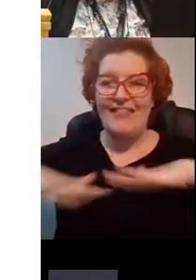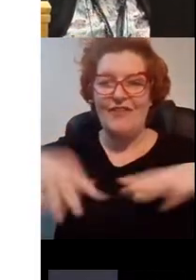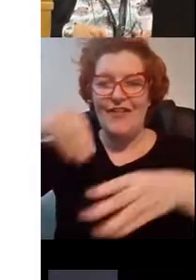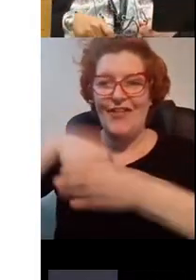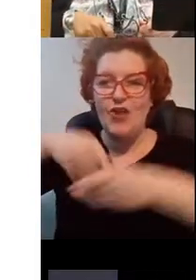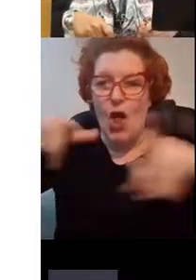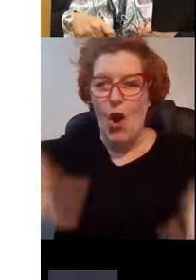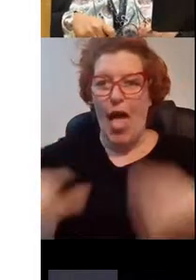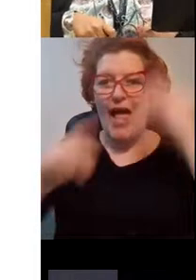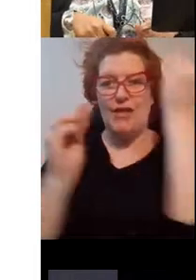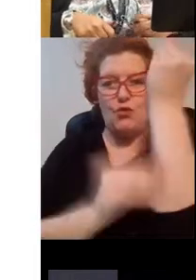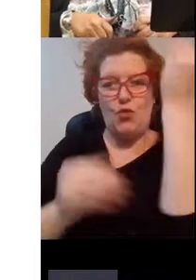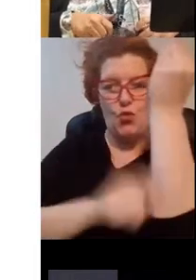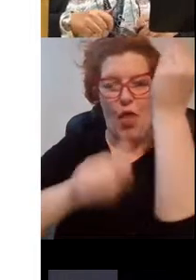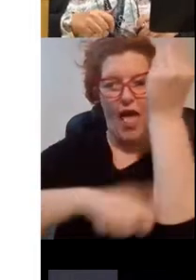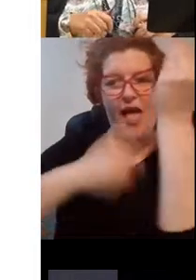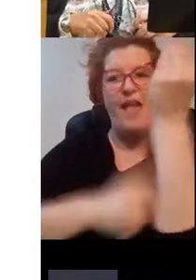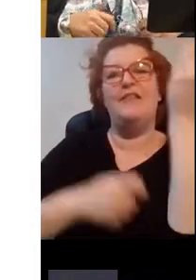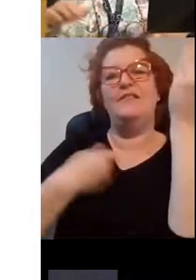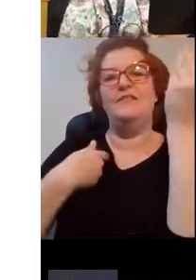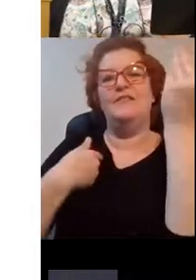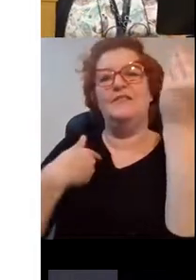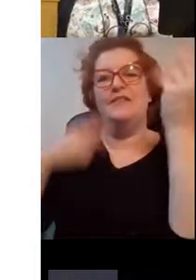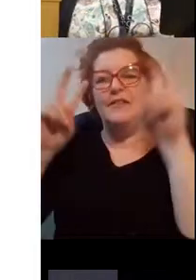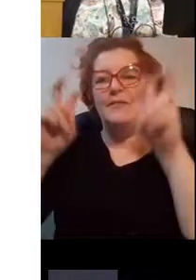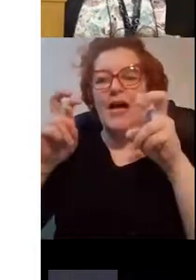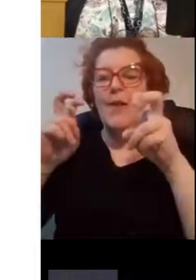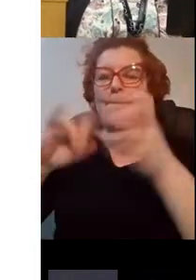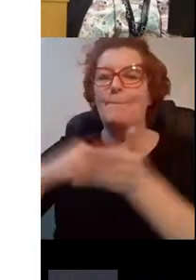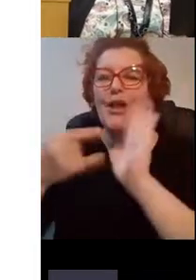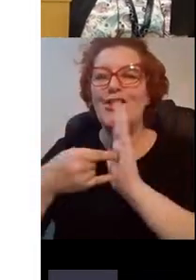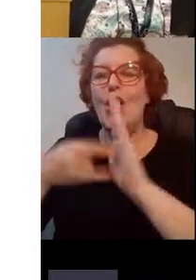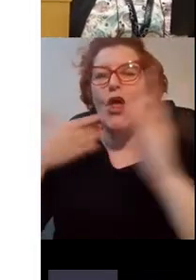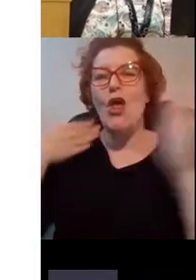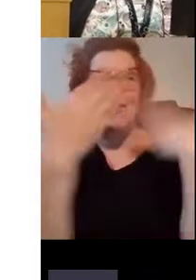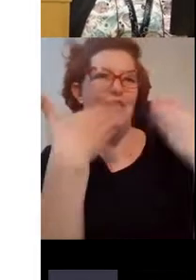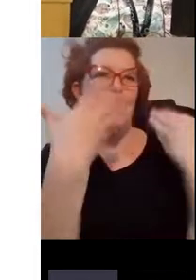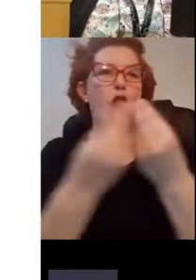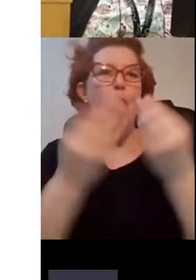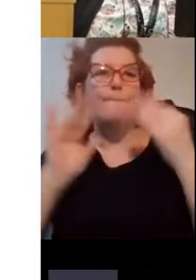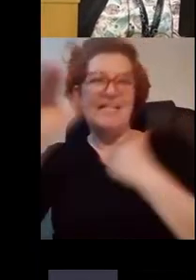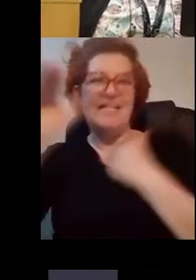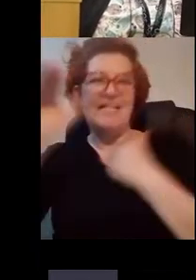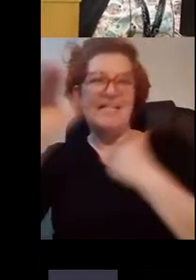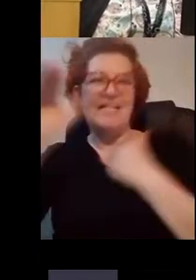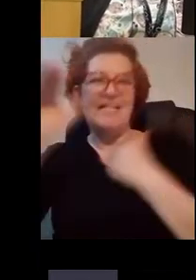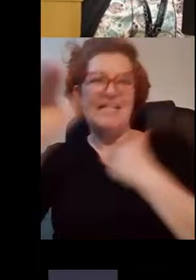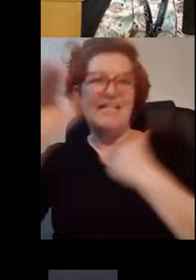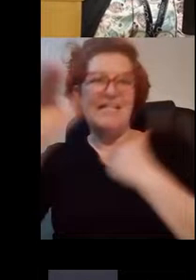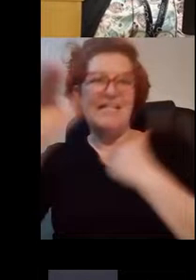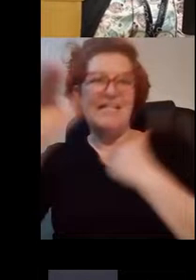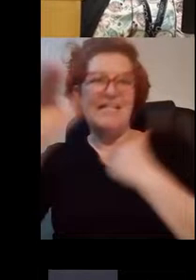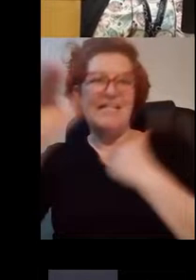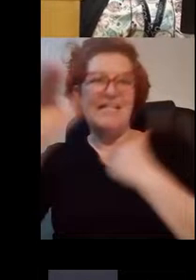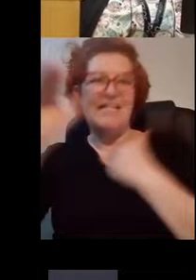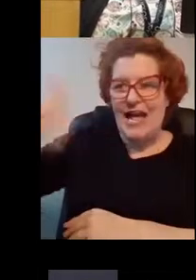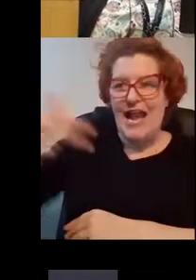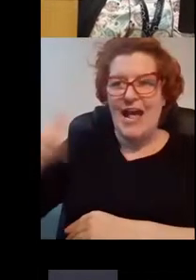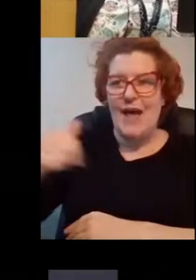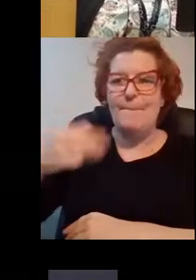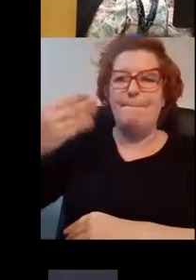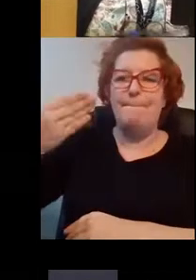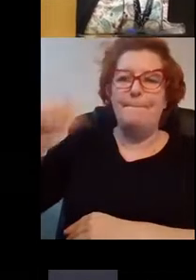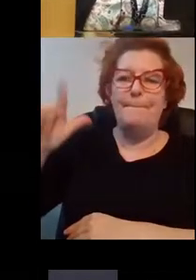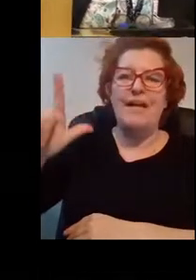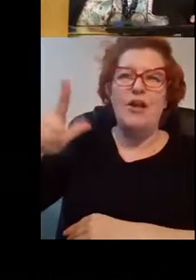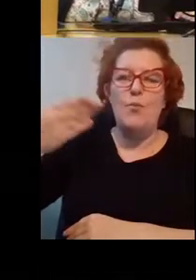de escultura, un emplazamiento del proyecto Conversaciones con el paisaje, presentado por Ana Balboa y Marta